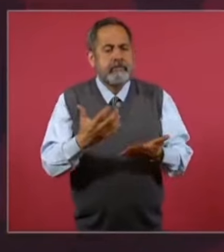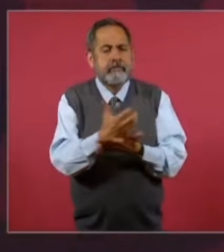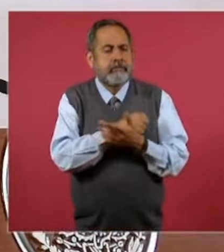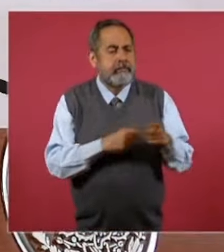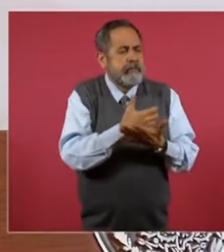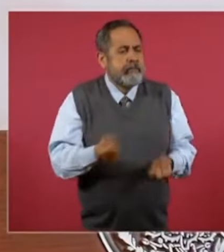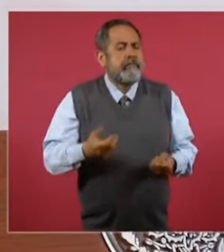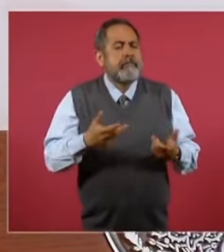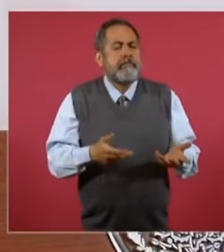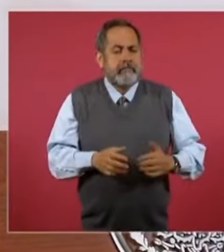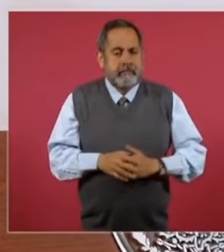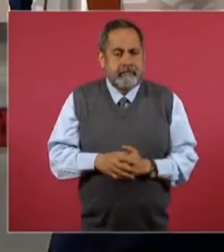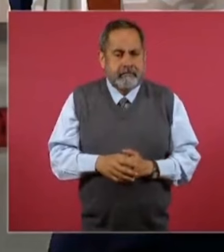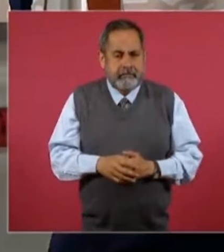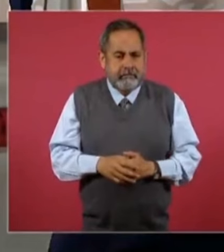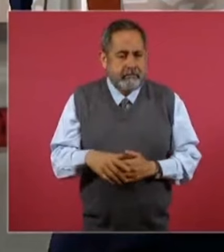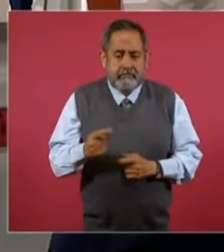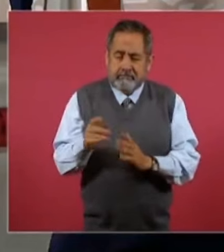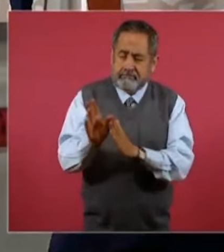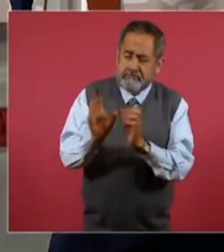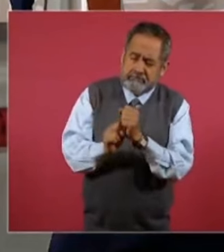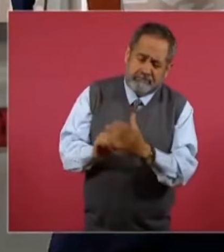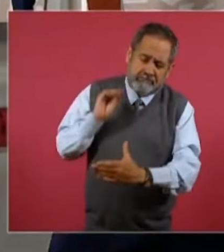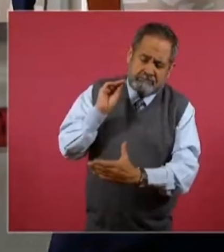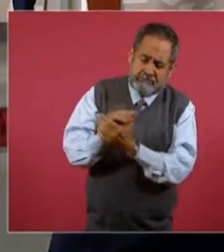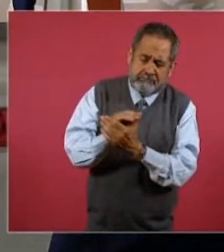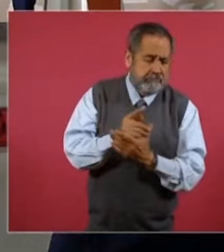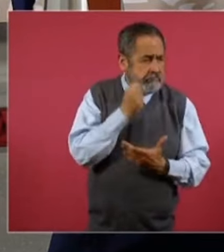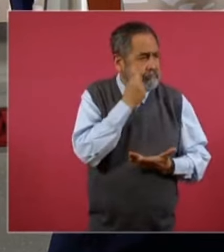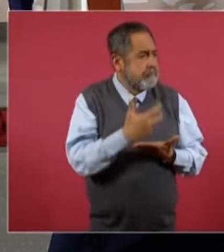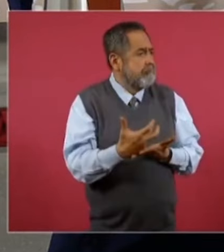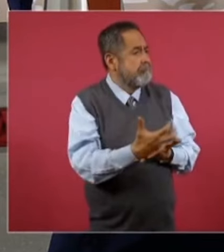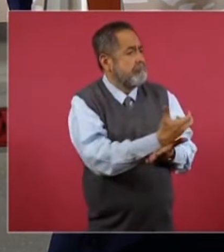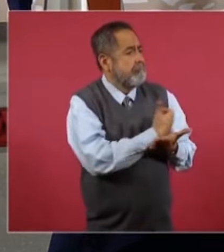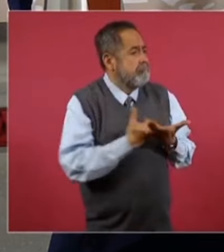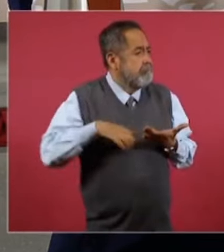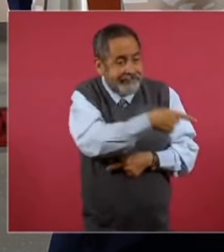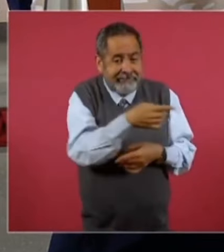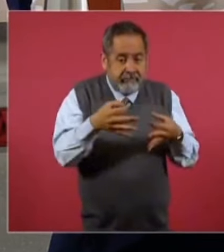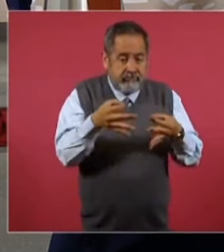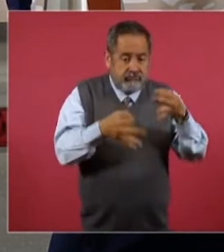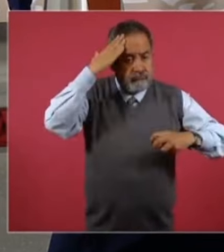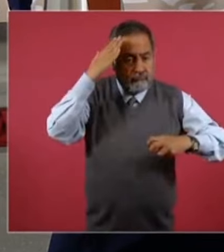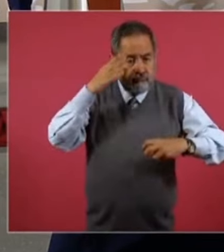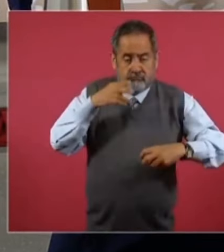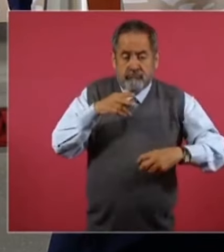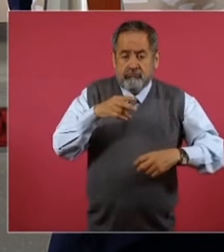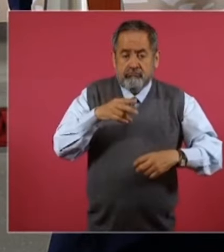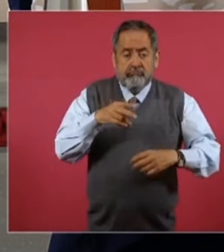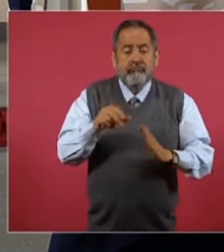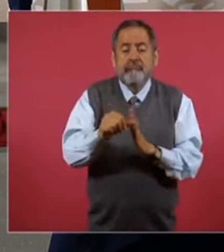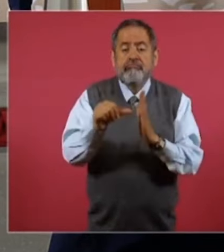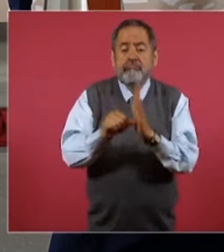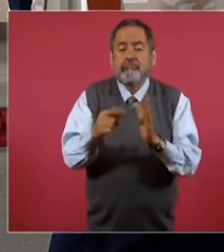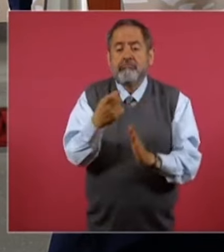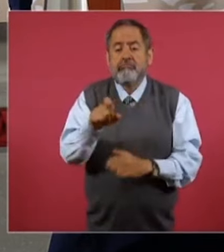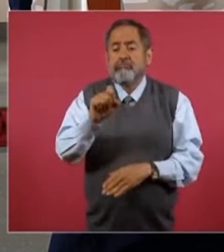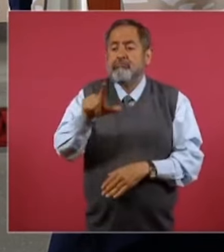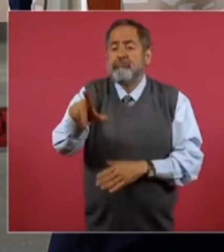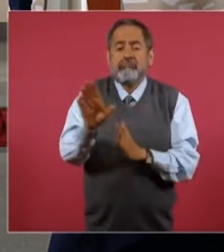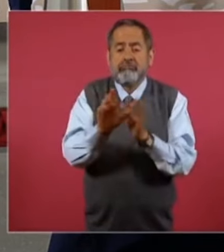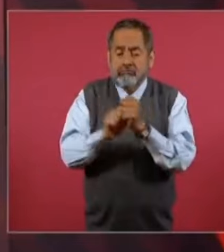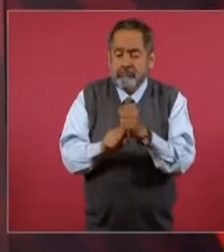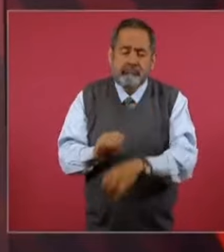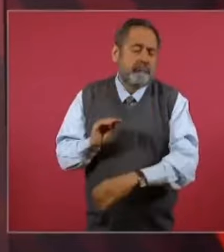los ministros violando la Constitución? Imagínense, un ministro que viola el artículo 127 de